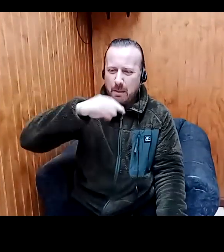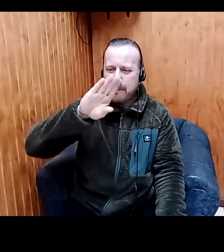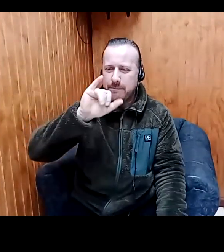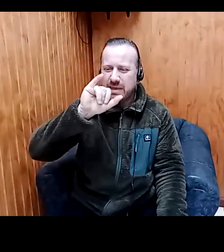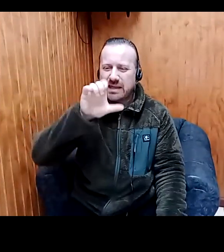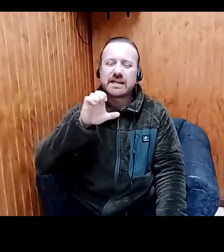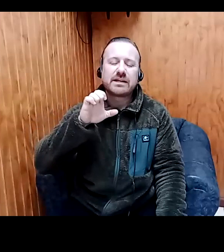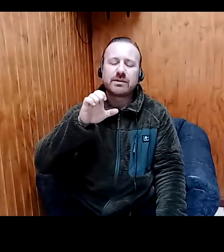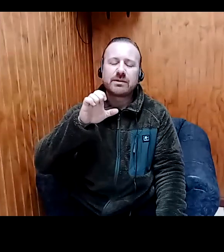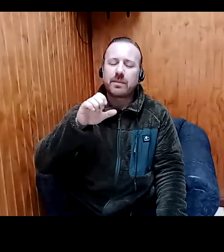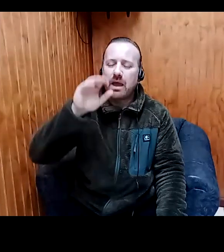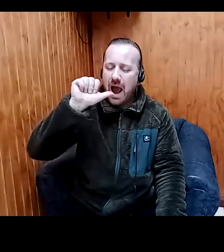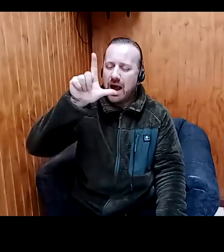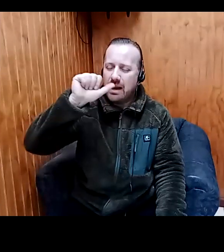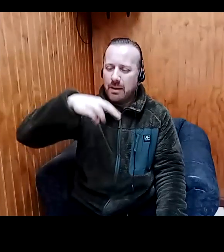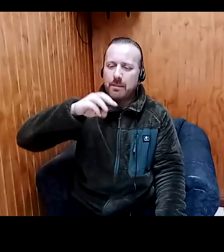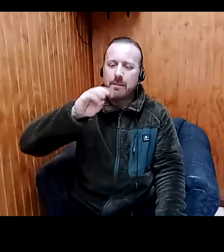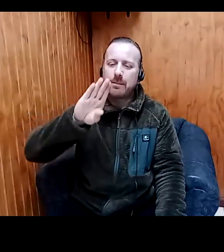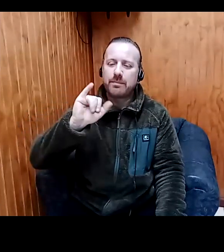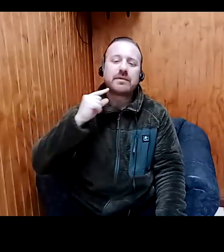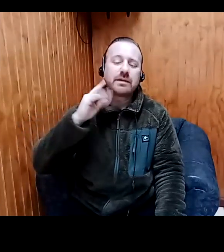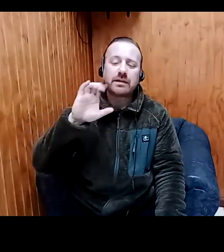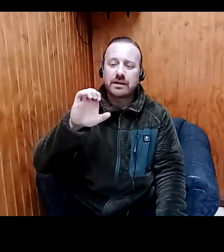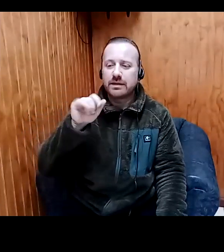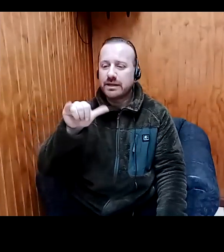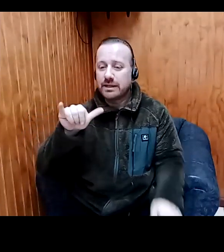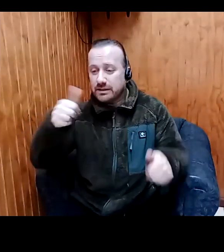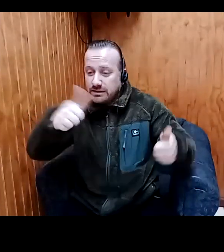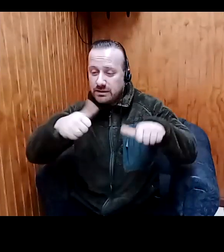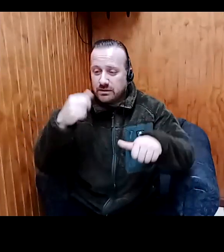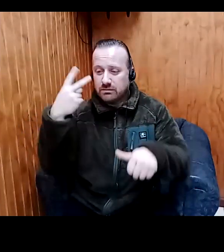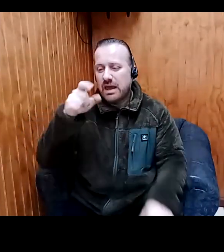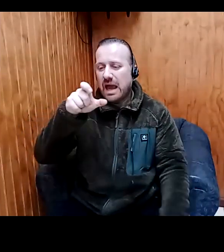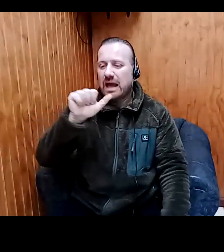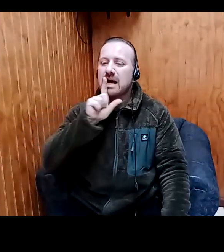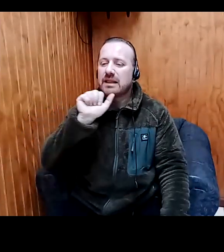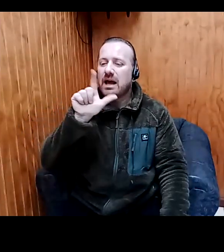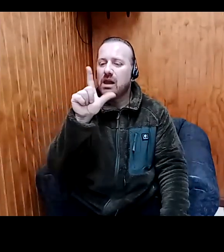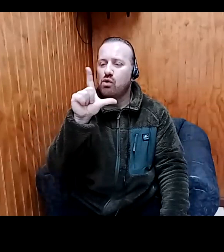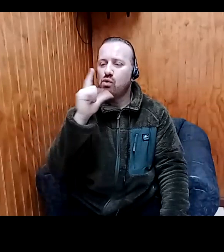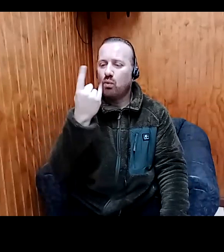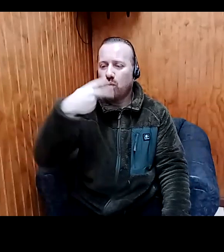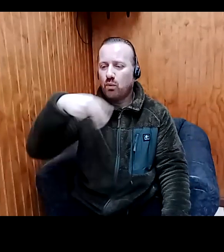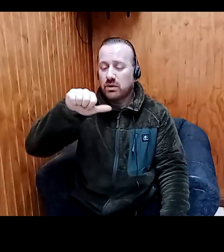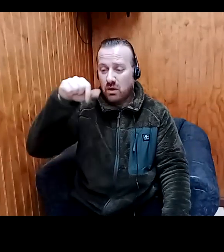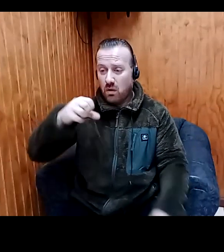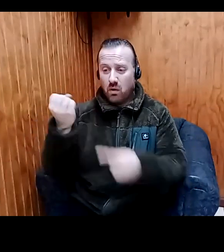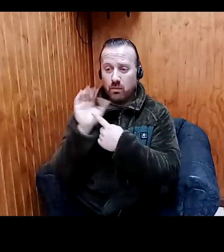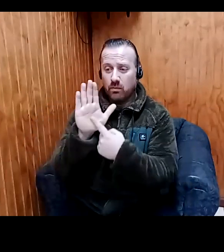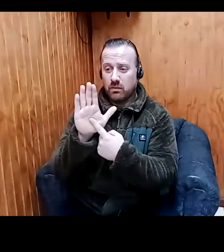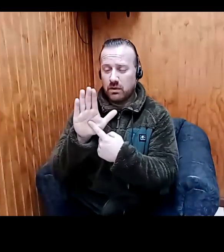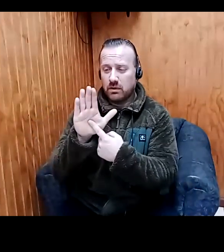de diferentes grupos de innovación docente en Cataluña. El doctor Simó hoy nos va a presentar la